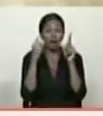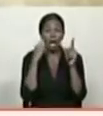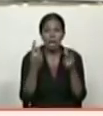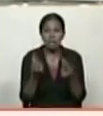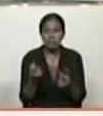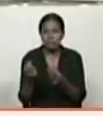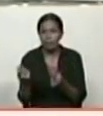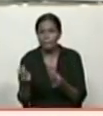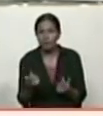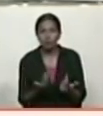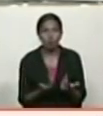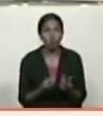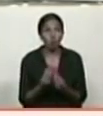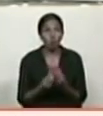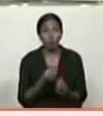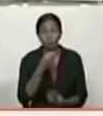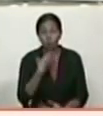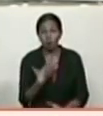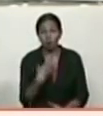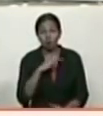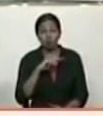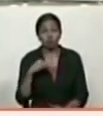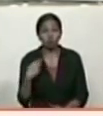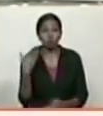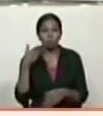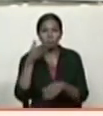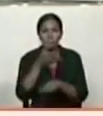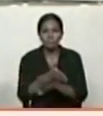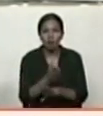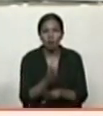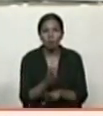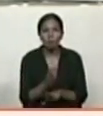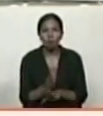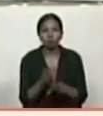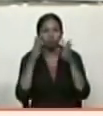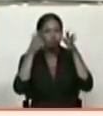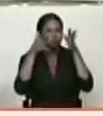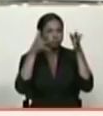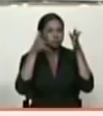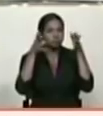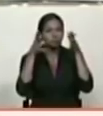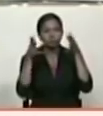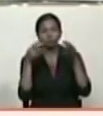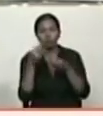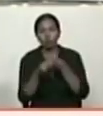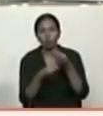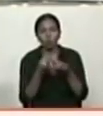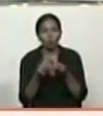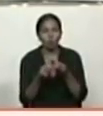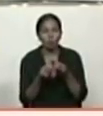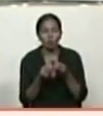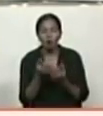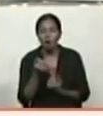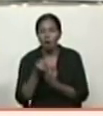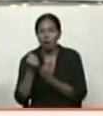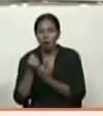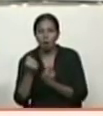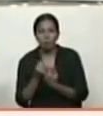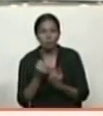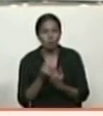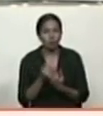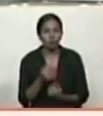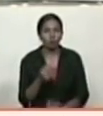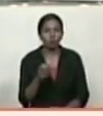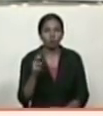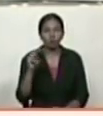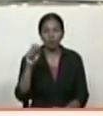los tiempos, bueno, vamos nosotros también a asesorar con una cooperación técnica especializada